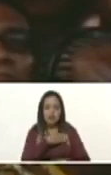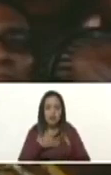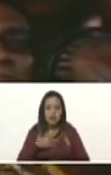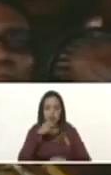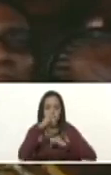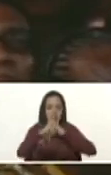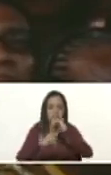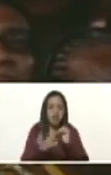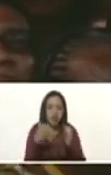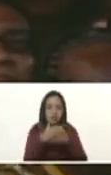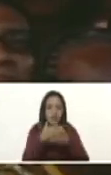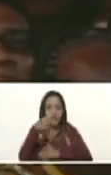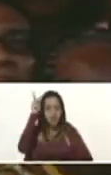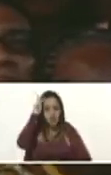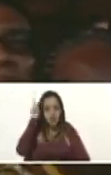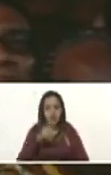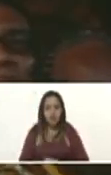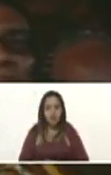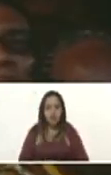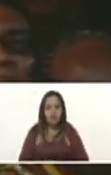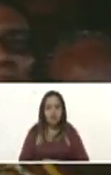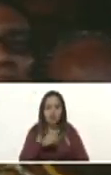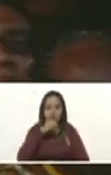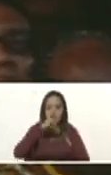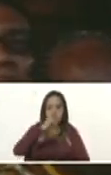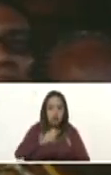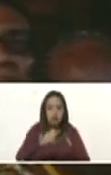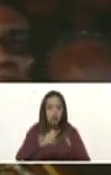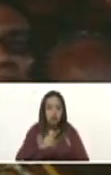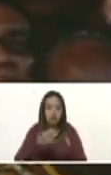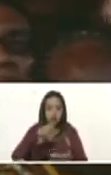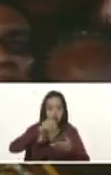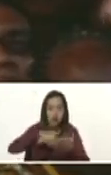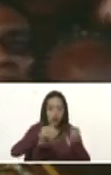originarias. Denunciamos los tratados de libre comercio porque se